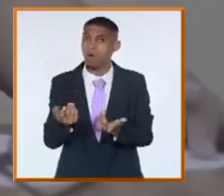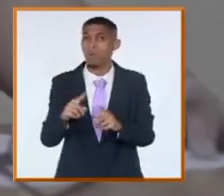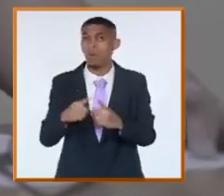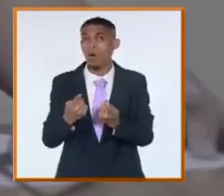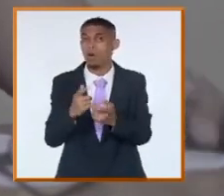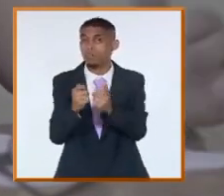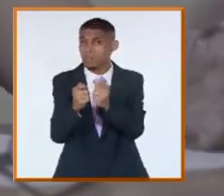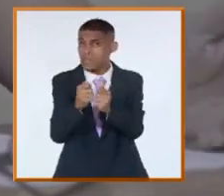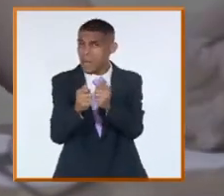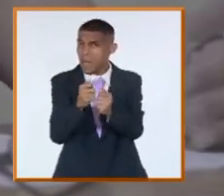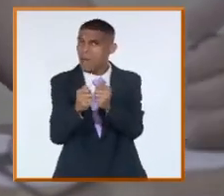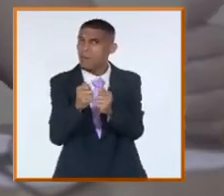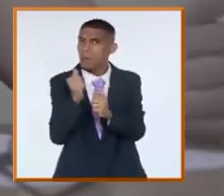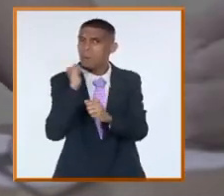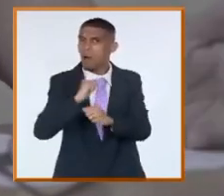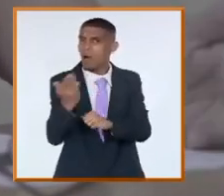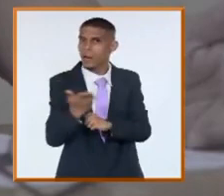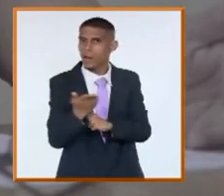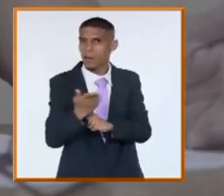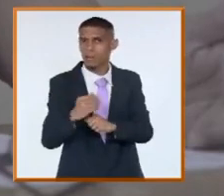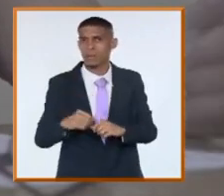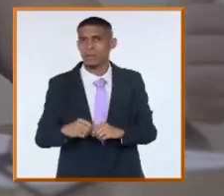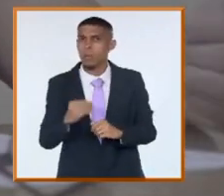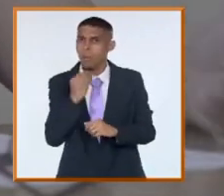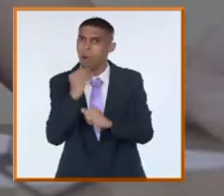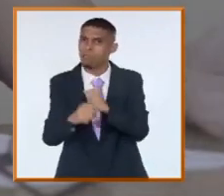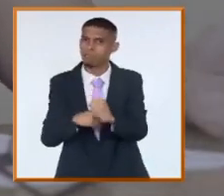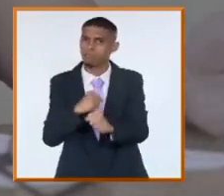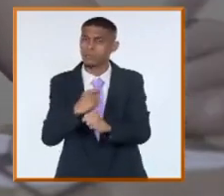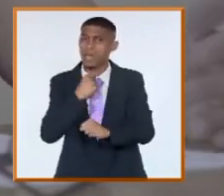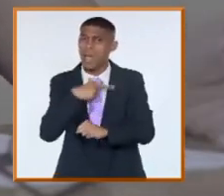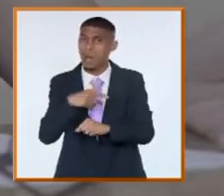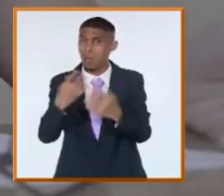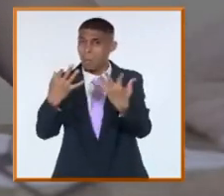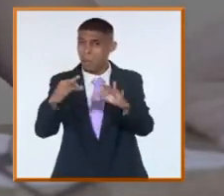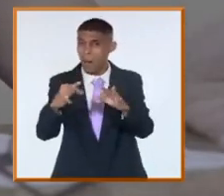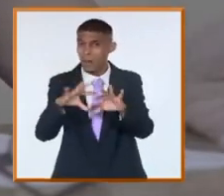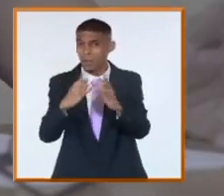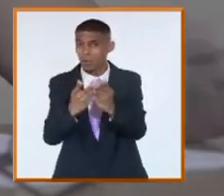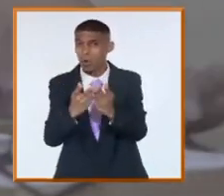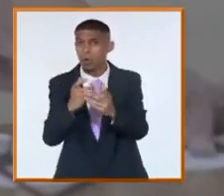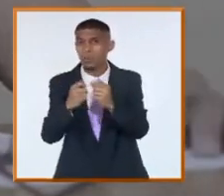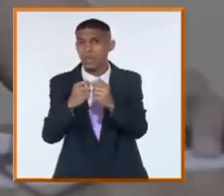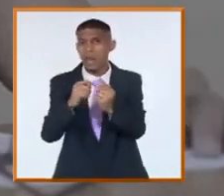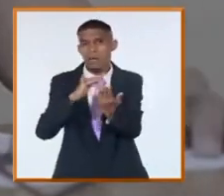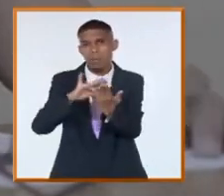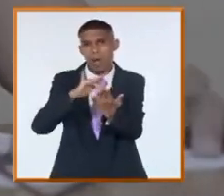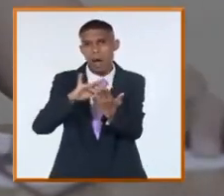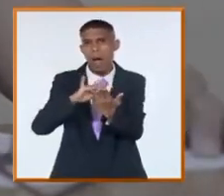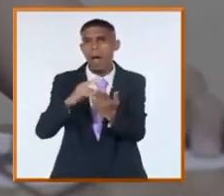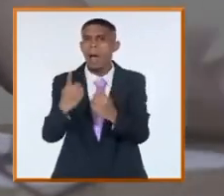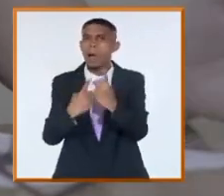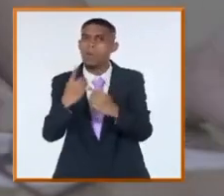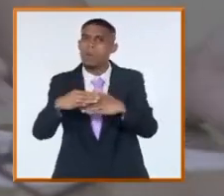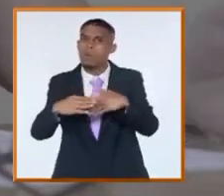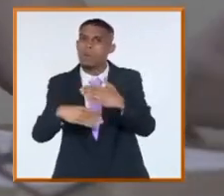de una plataforma hice el trámite Incluso si usted envía toda la documentación y tiene algún problema Ya lo rectifique y no